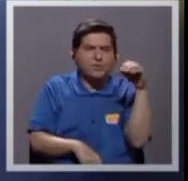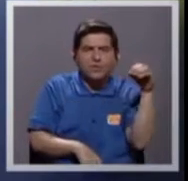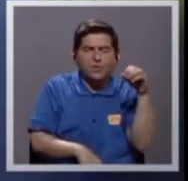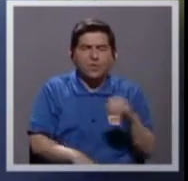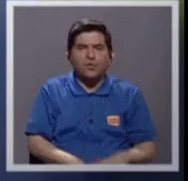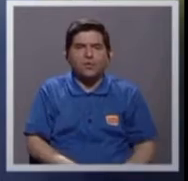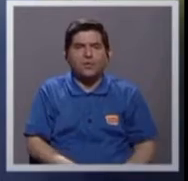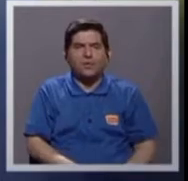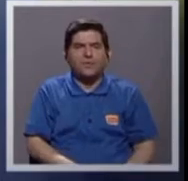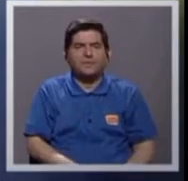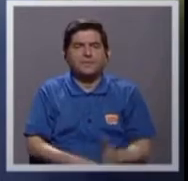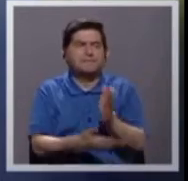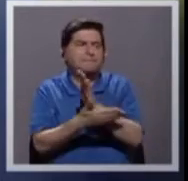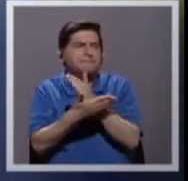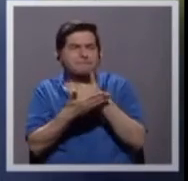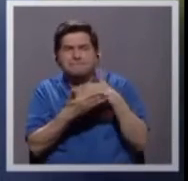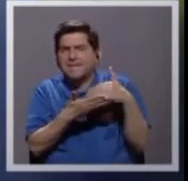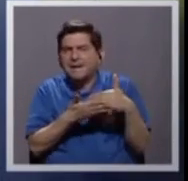segmento